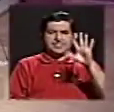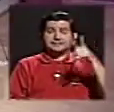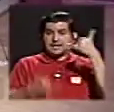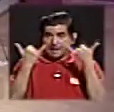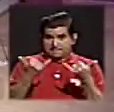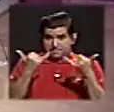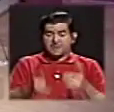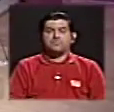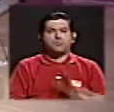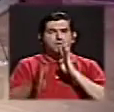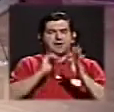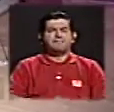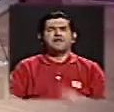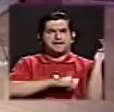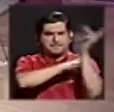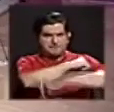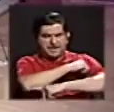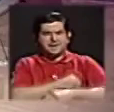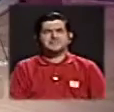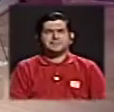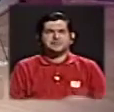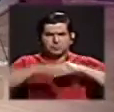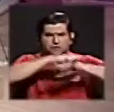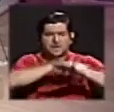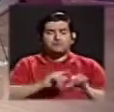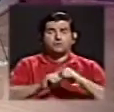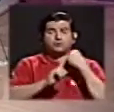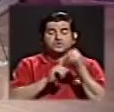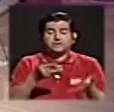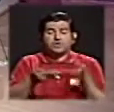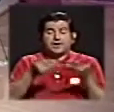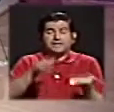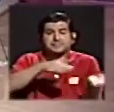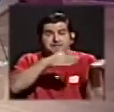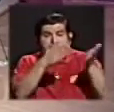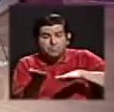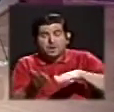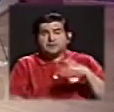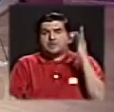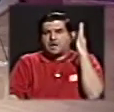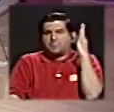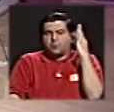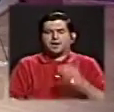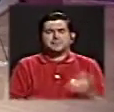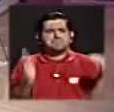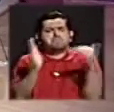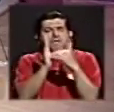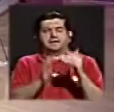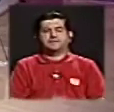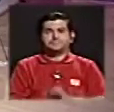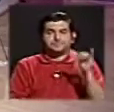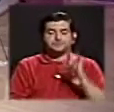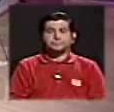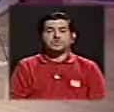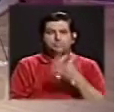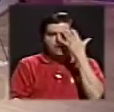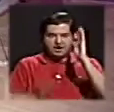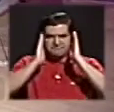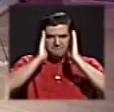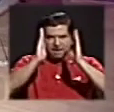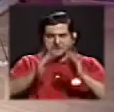hablando de cómo la penalización del aborto en Costa Rica pone al borde de la muerte a miles de mujeres. También puede seguirnos a través de nuestra página